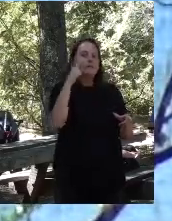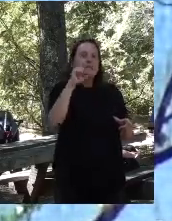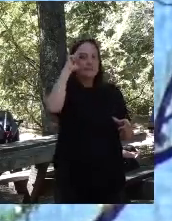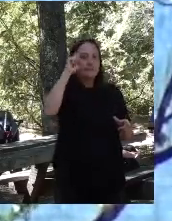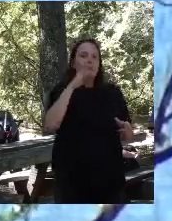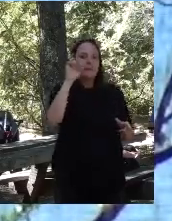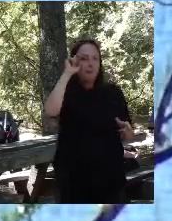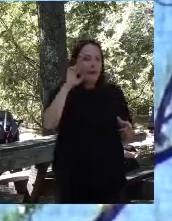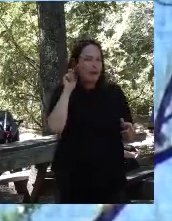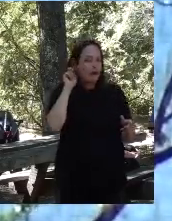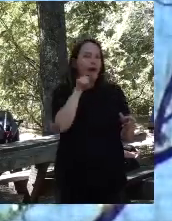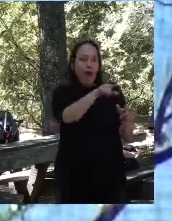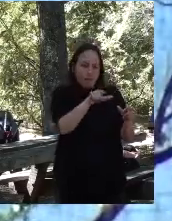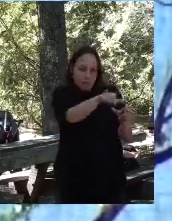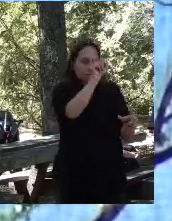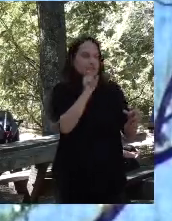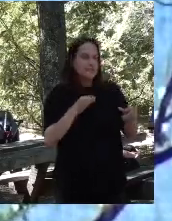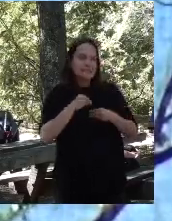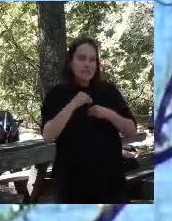única e inolvidable.